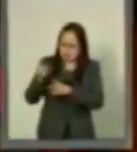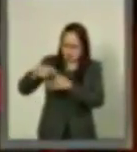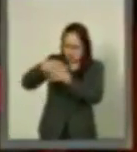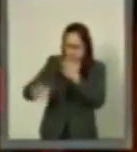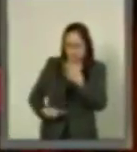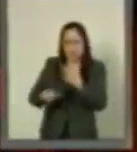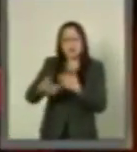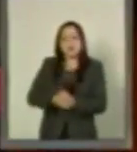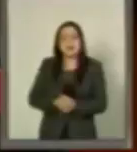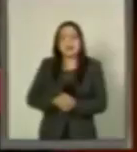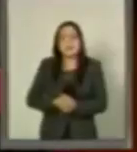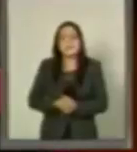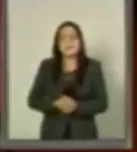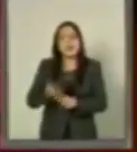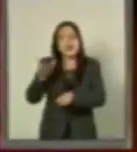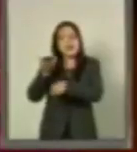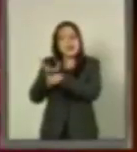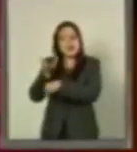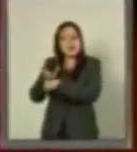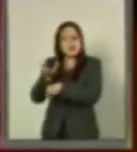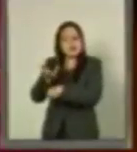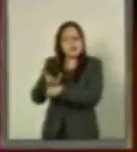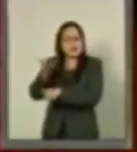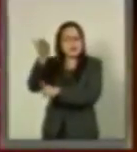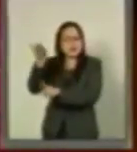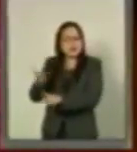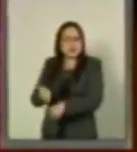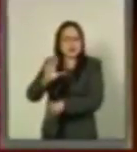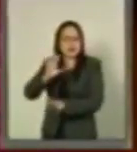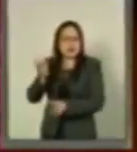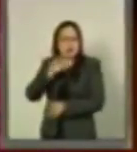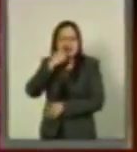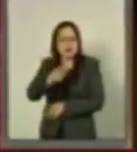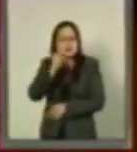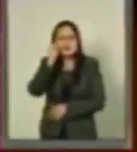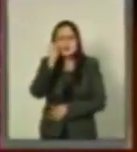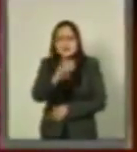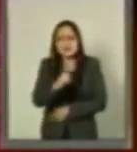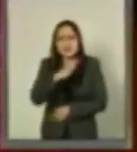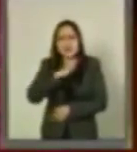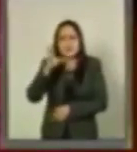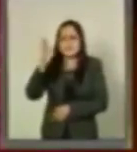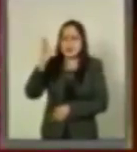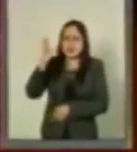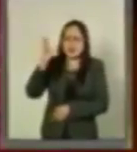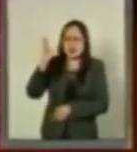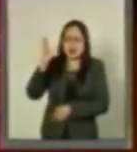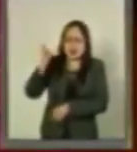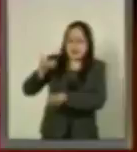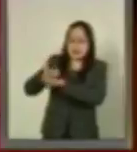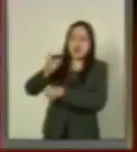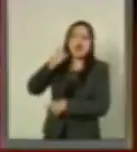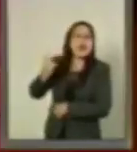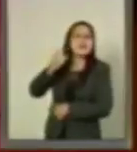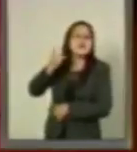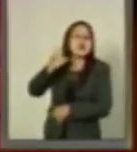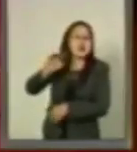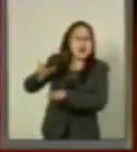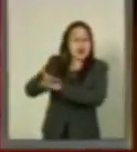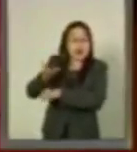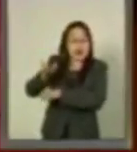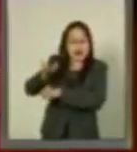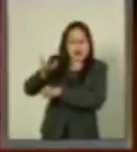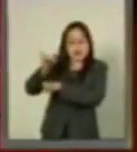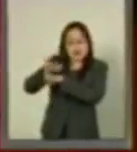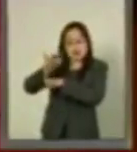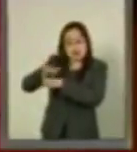es, Estados Unidos ya permitió la marihuana, el estado de California más bien, en